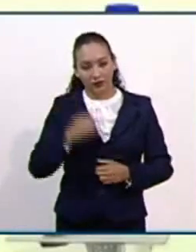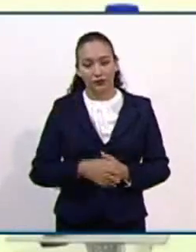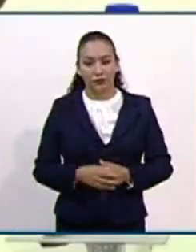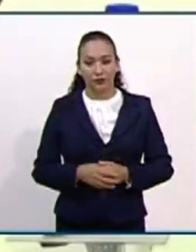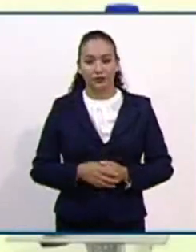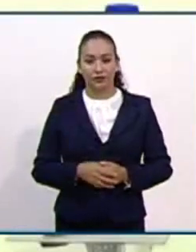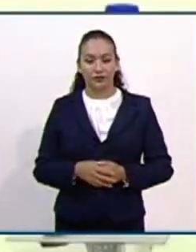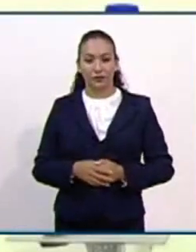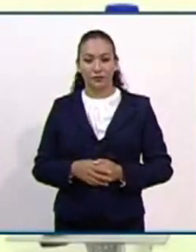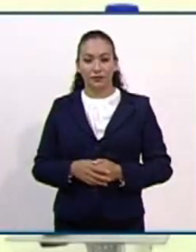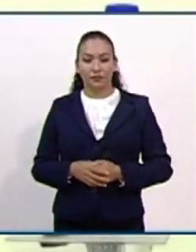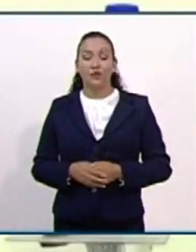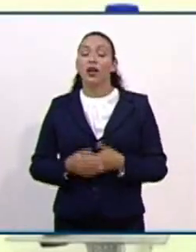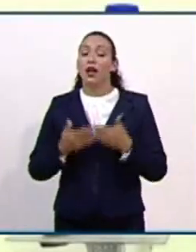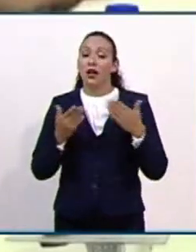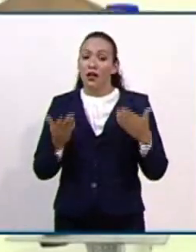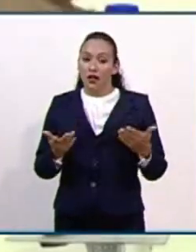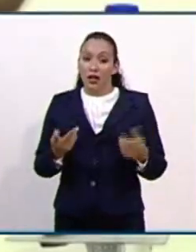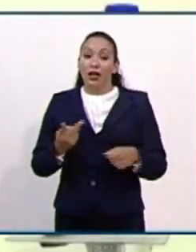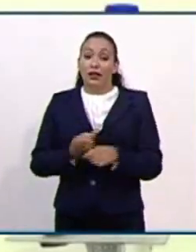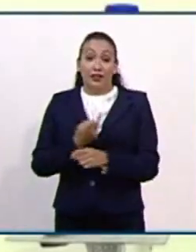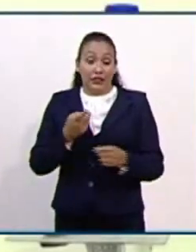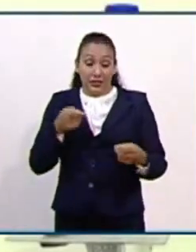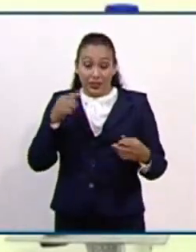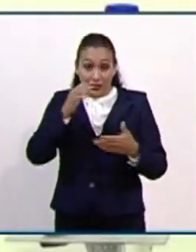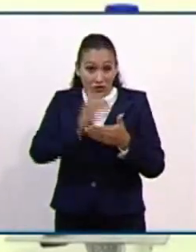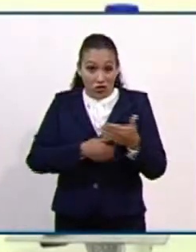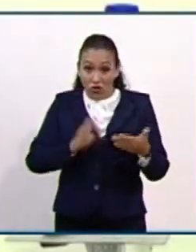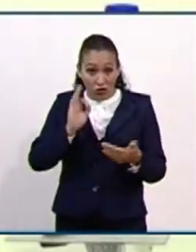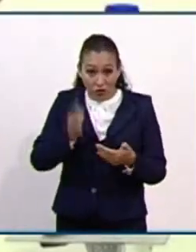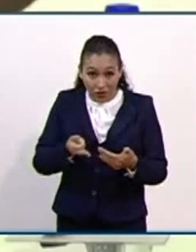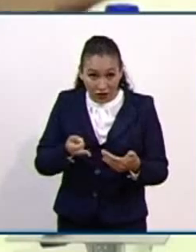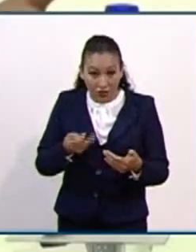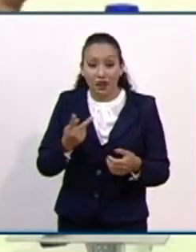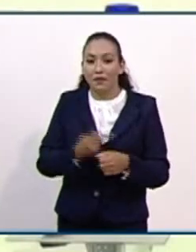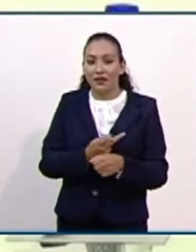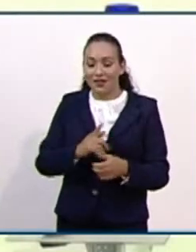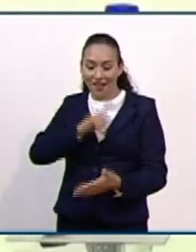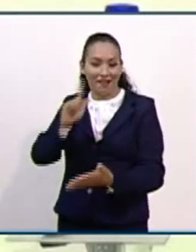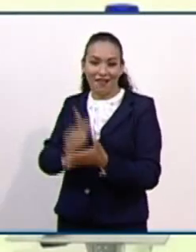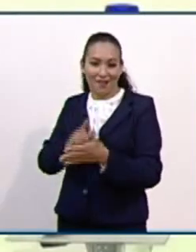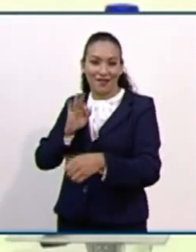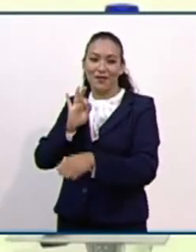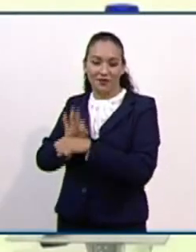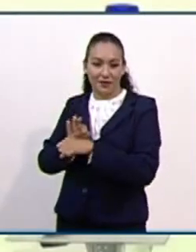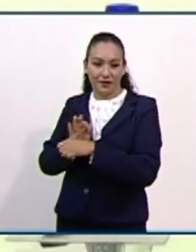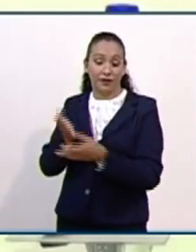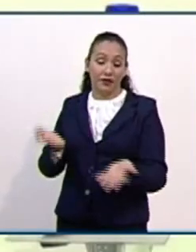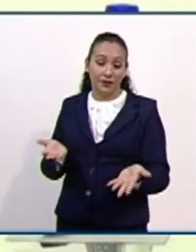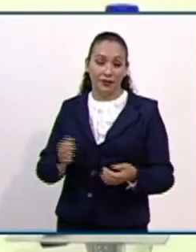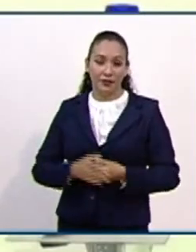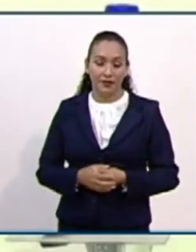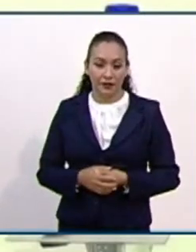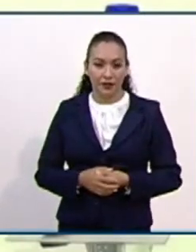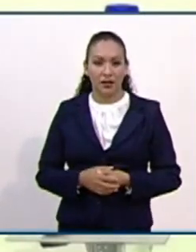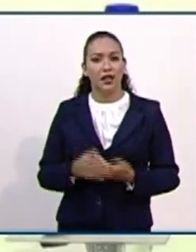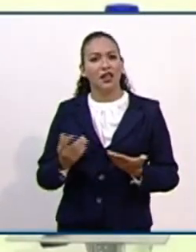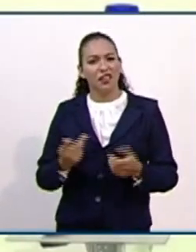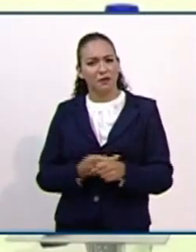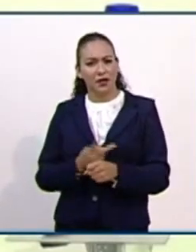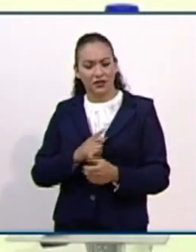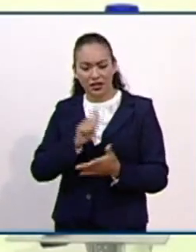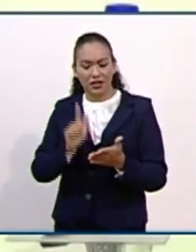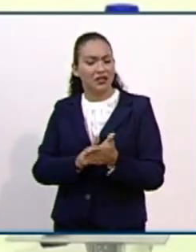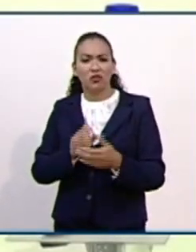El efecto de que no fuera aprobado este contrato es que no sería legitimado y la no legitimación dejaba